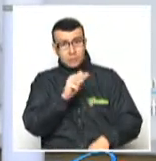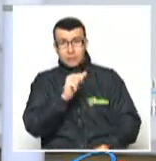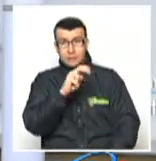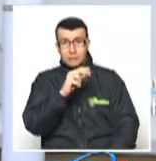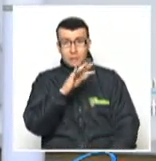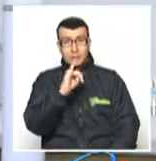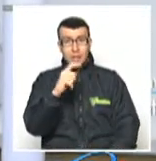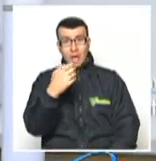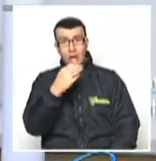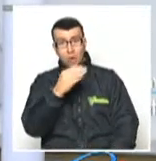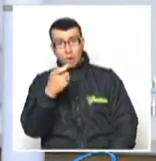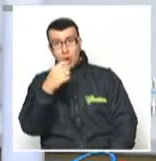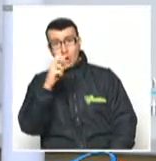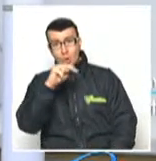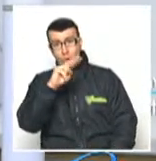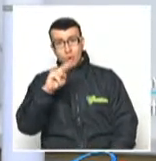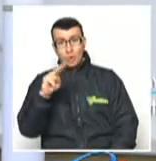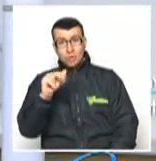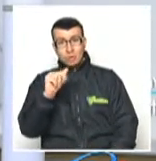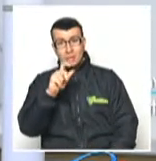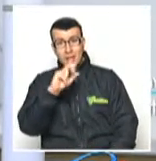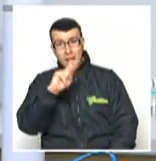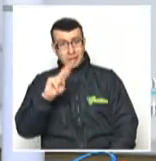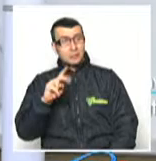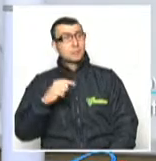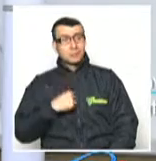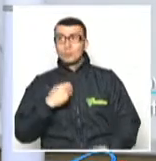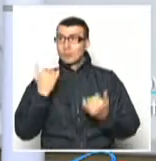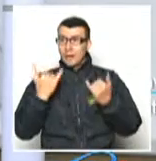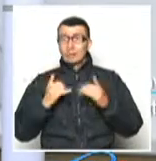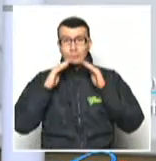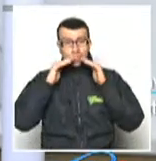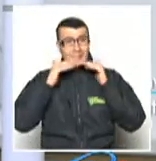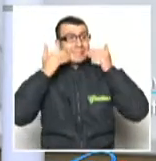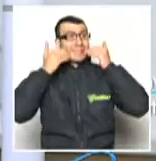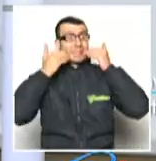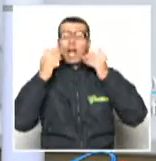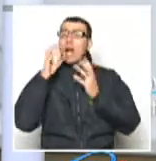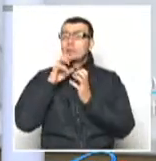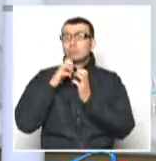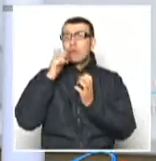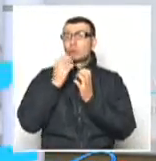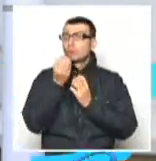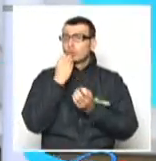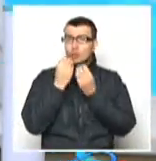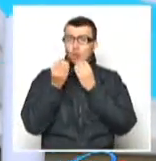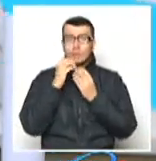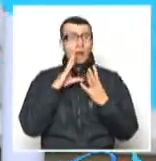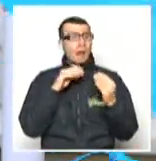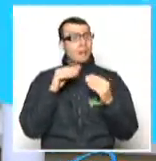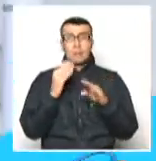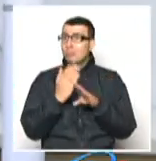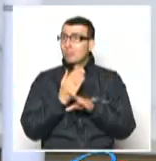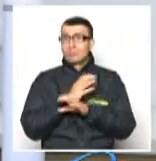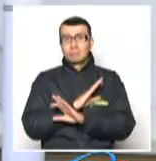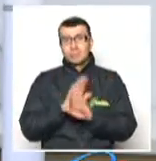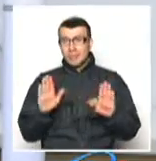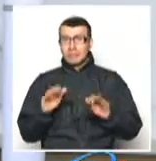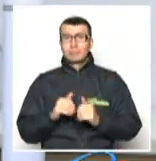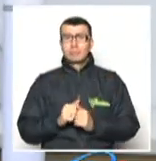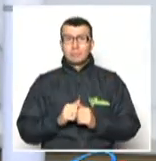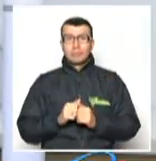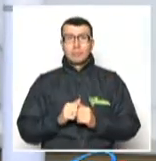González, hoy yo puedo reír, comer, hablar sin complejos. Por